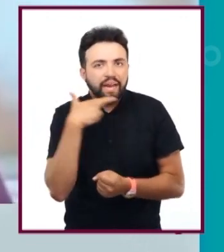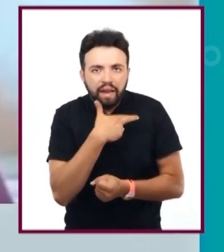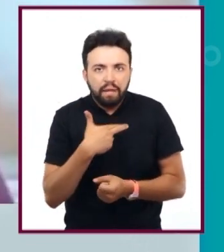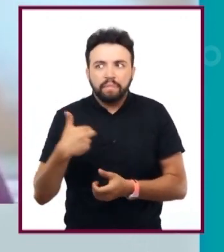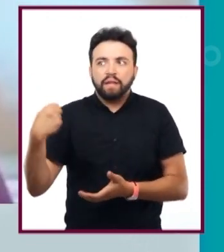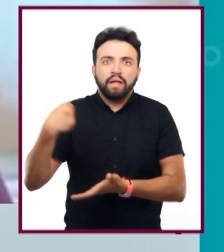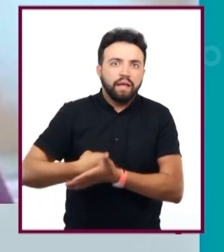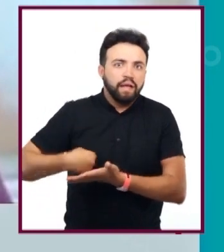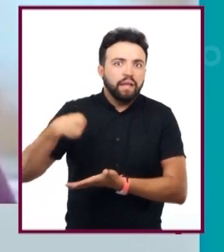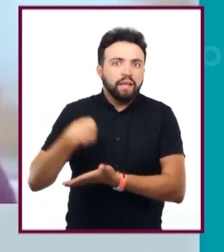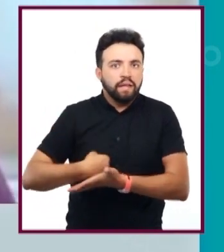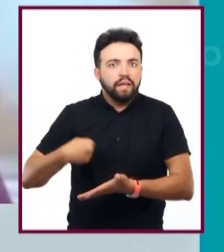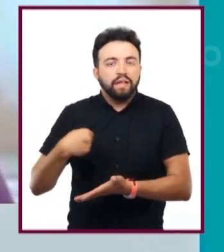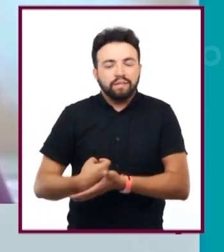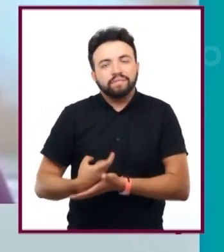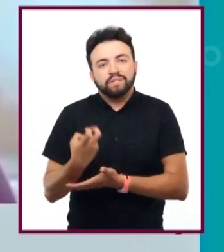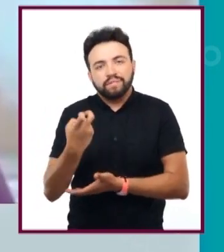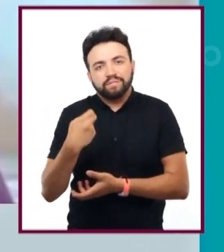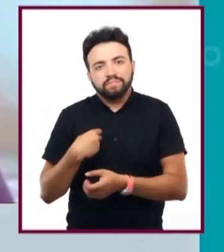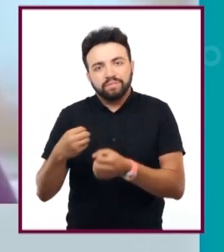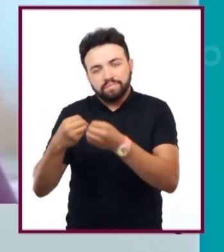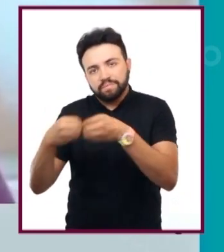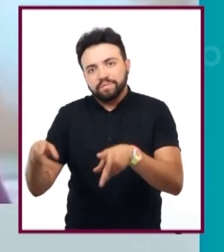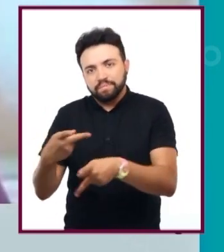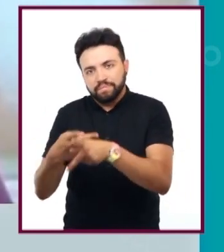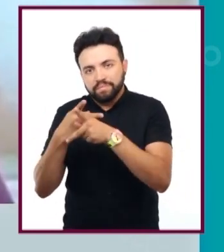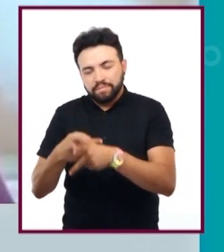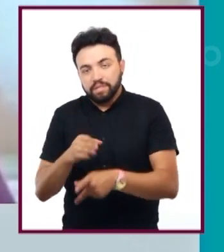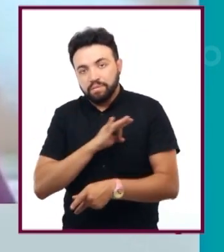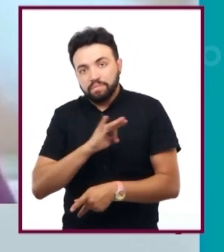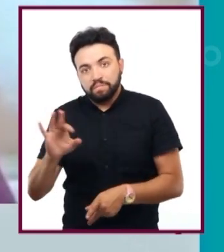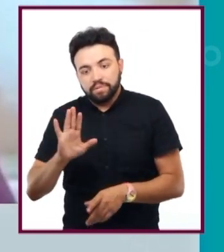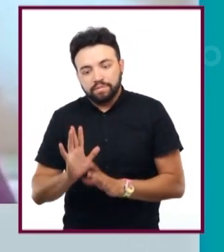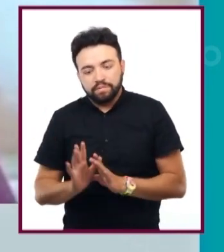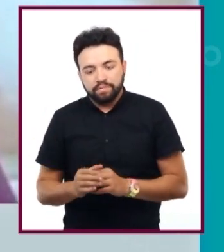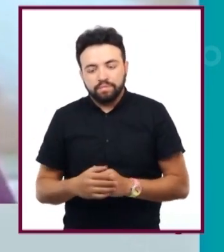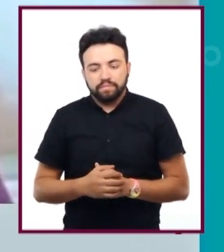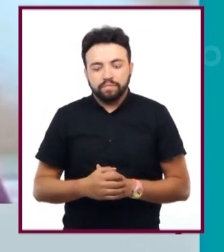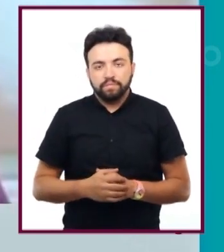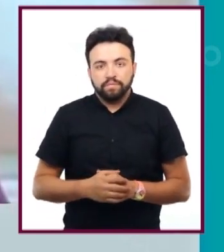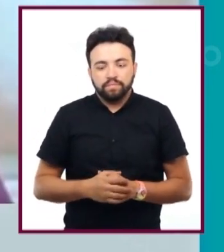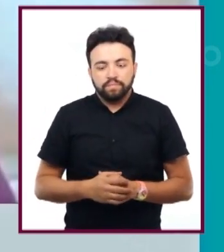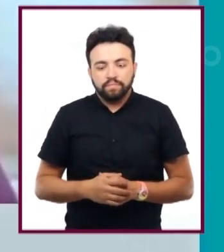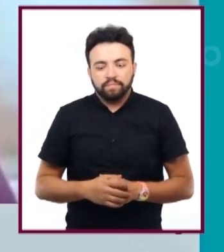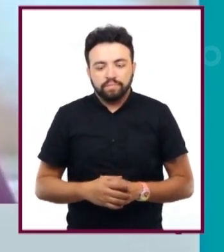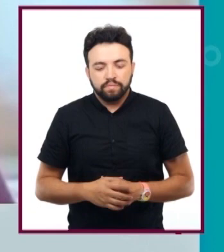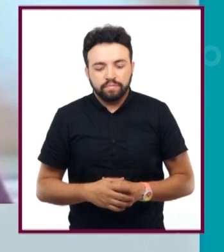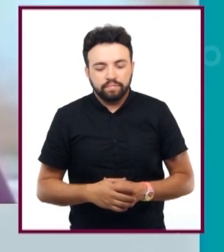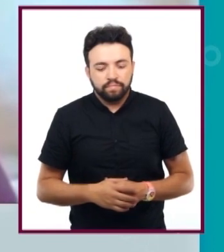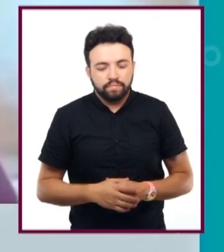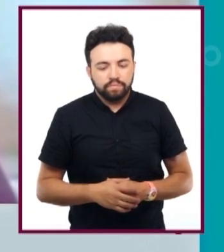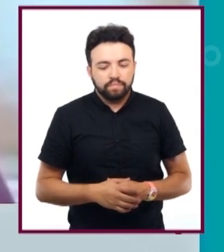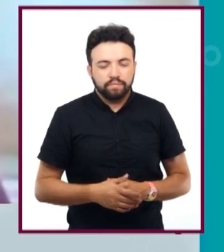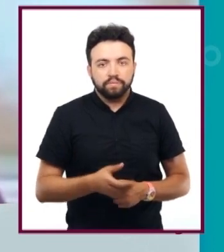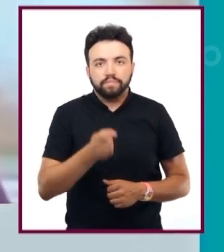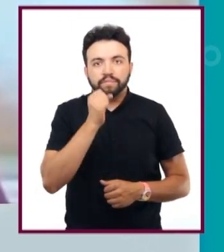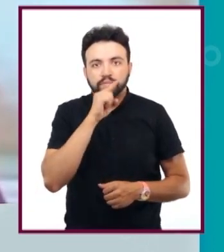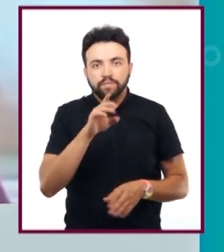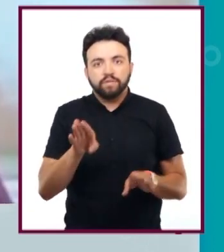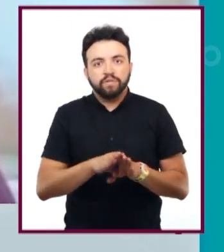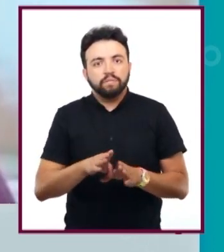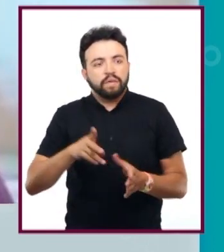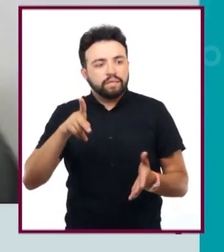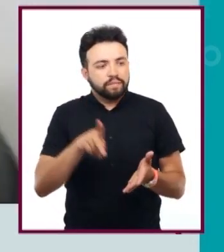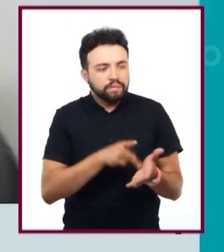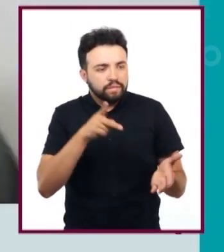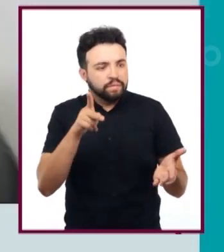y te esté diciendo que quiere las cosas rápido cuando pues la cosa que requieres hacer requiere de